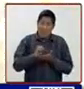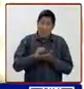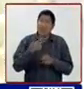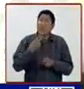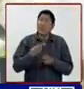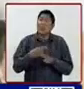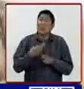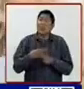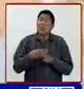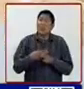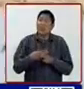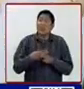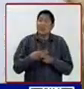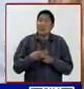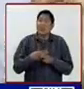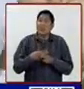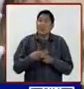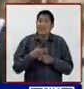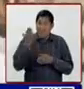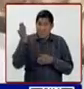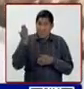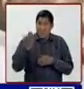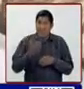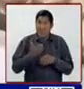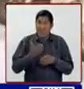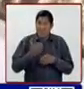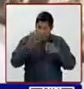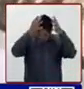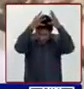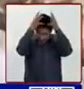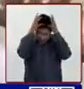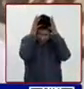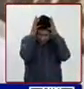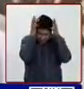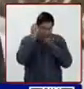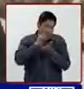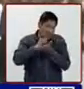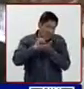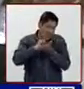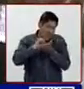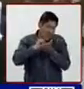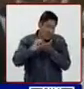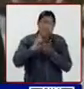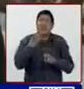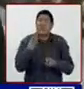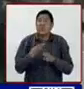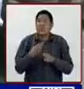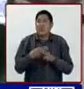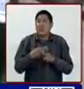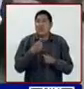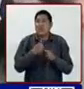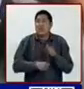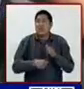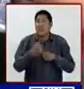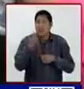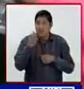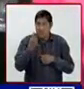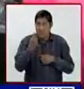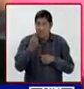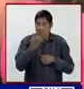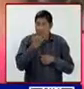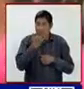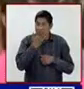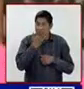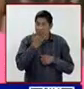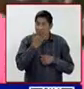nombres. Ahí está, en los gorritos. En los gorritos ahí están los nombres de cada una